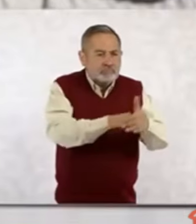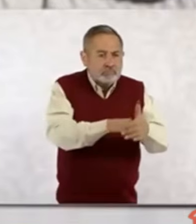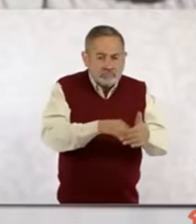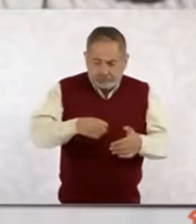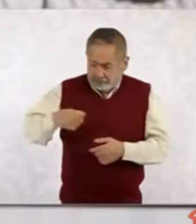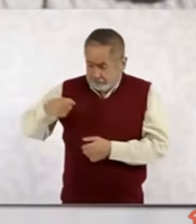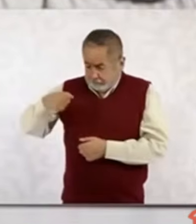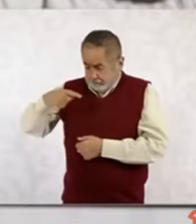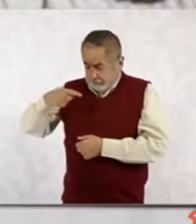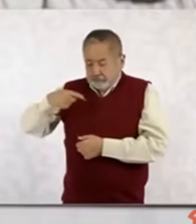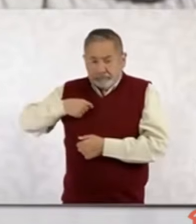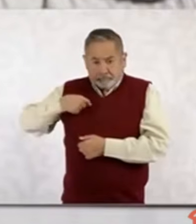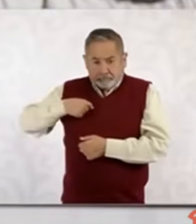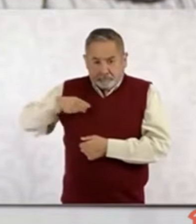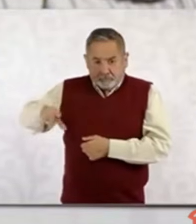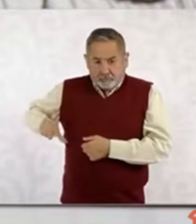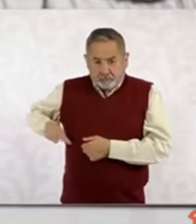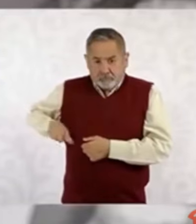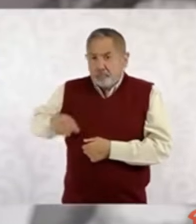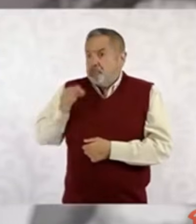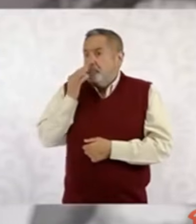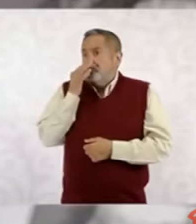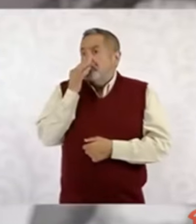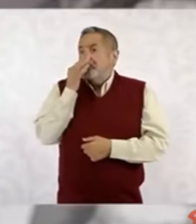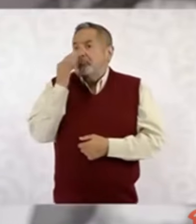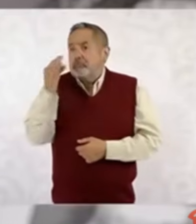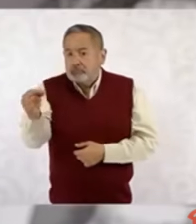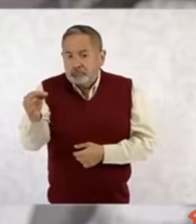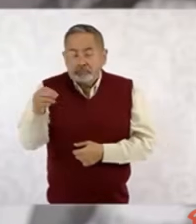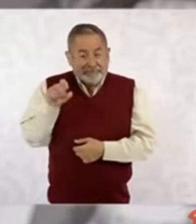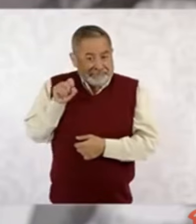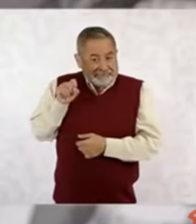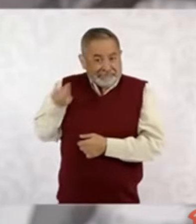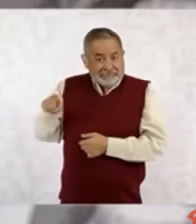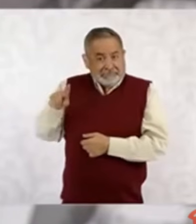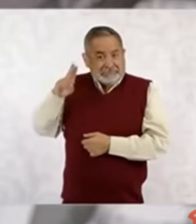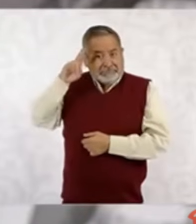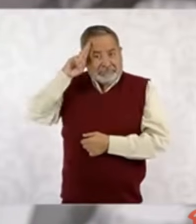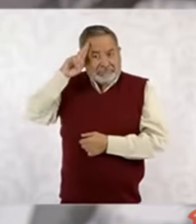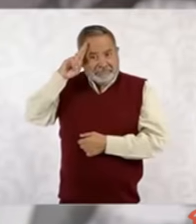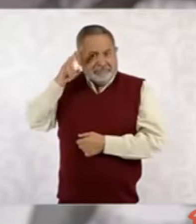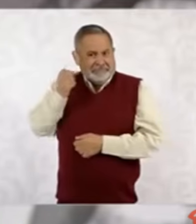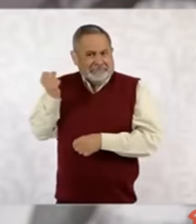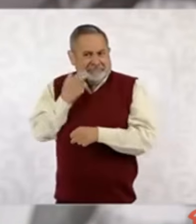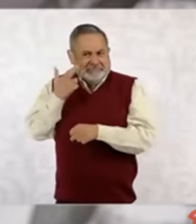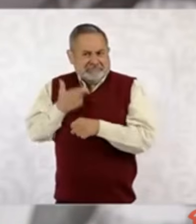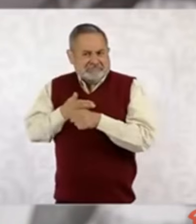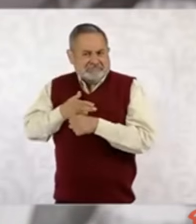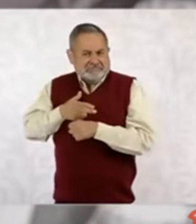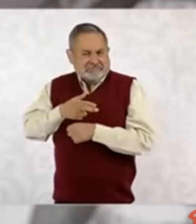La denuncia de inmediato la presentó el propio almirante secretario.